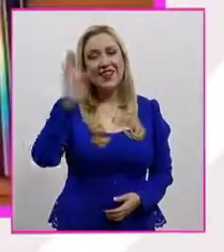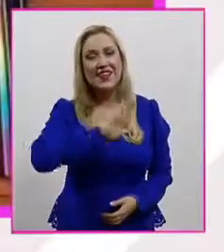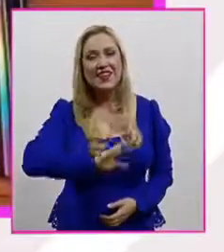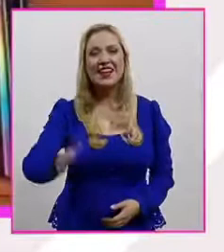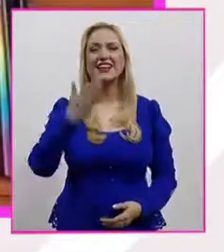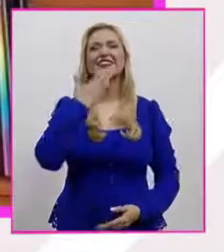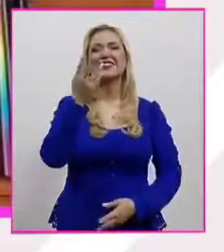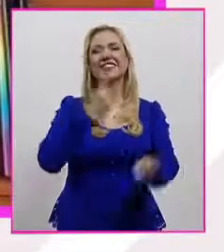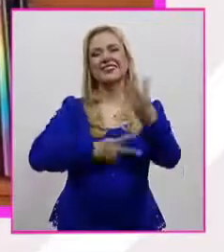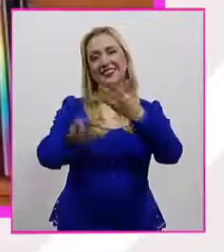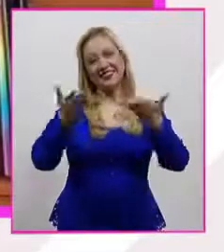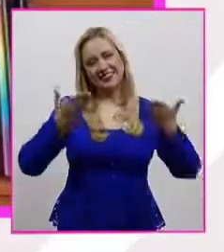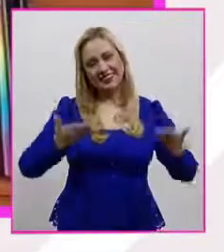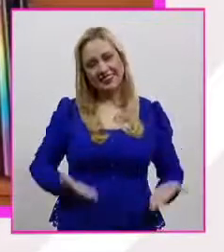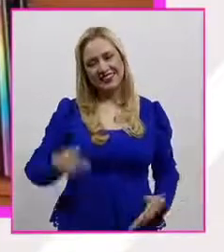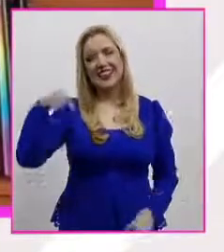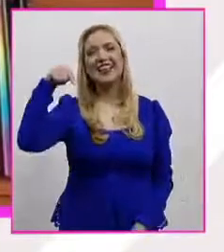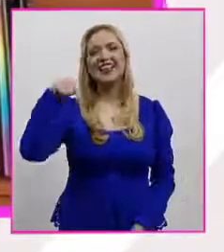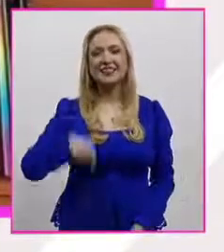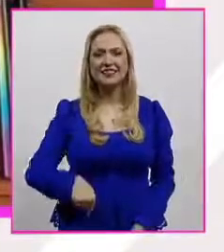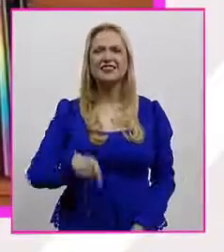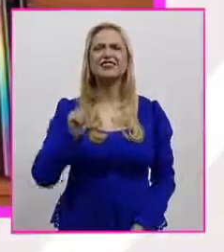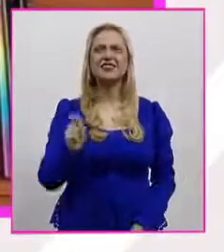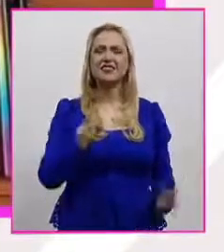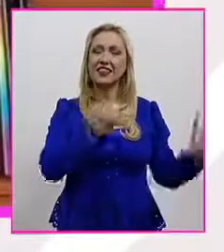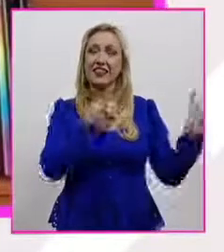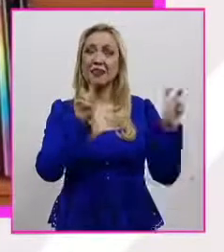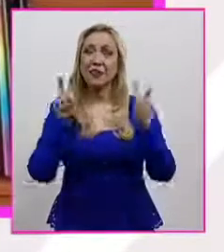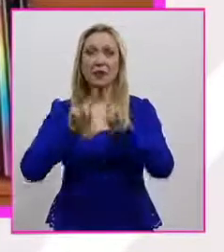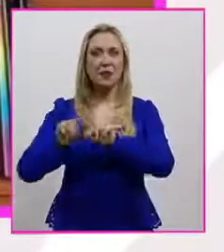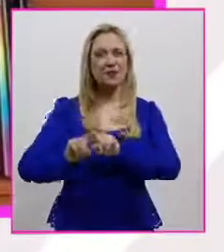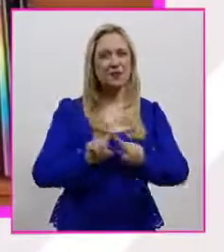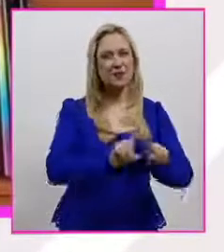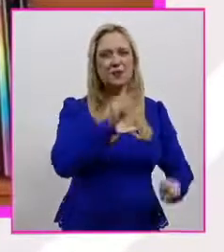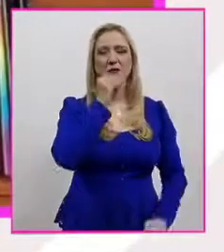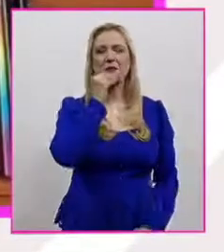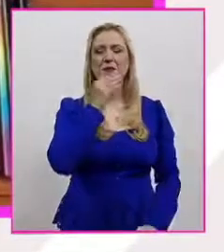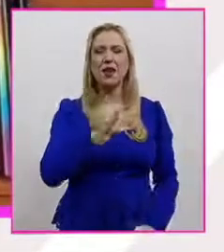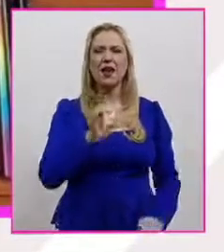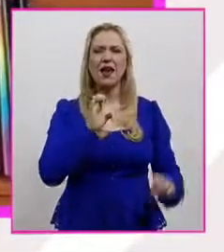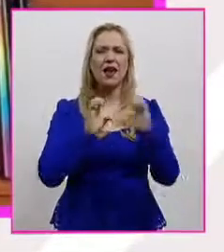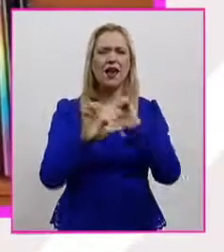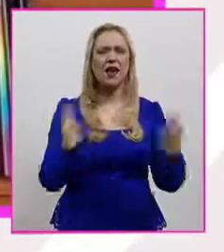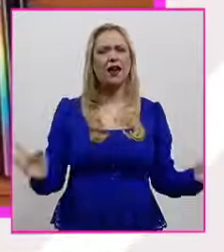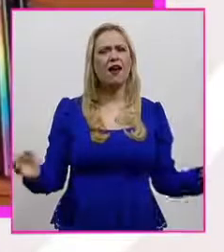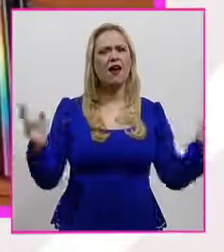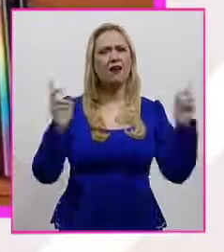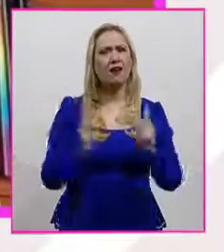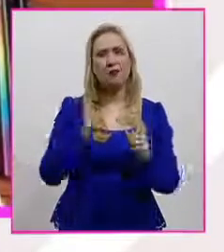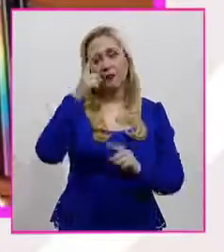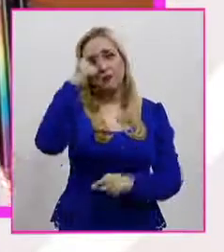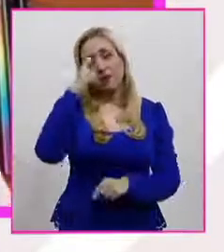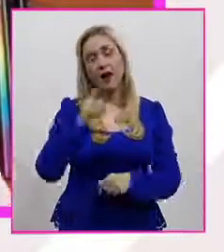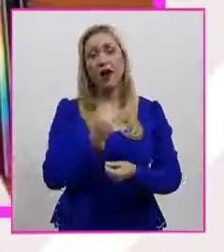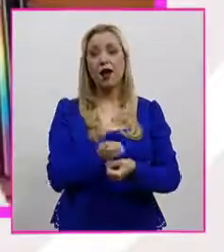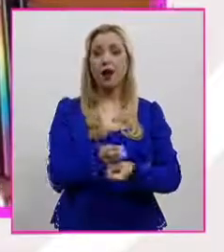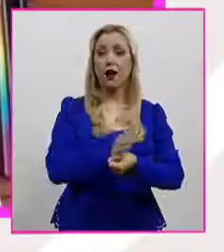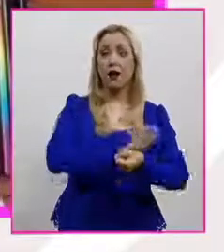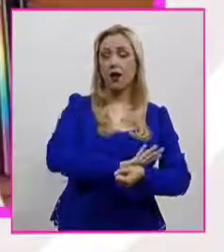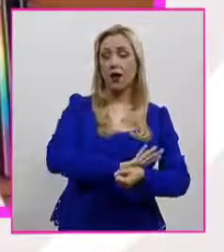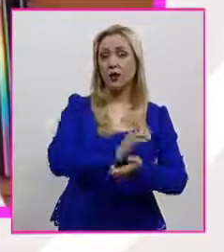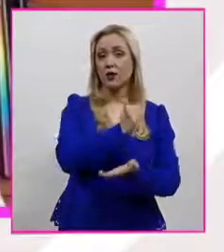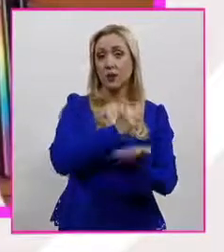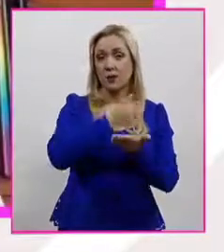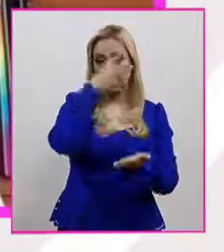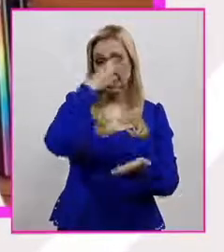tal? Bienvenido, bienvenida, bienvenide. Este es Espacio Diverso, una coproducción entre Justicia TV y el Consejo para Prevenir y Eliminar la Discriminación